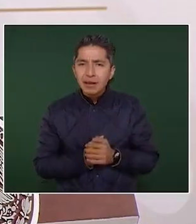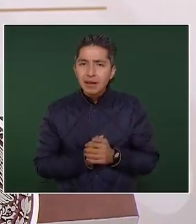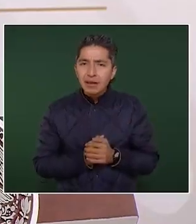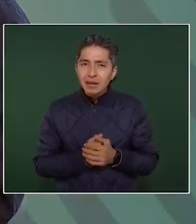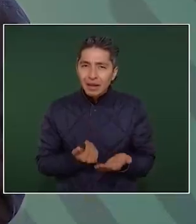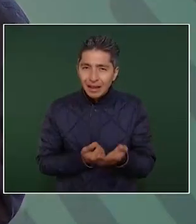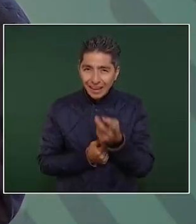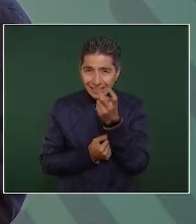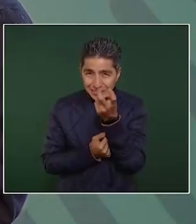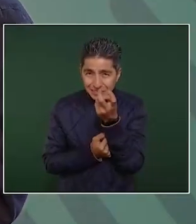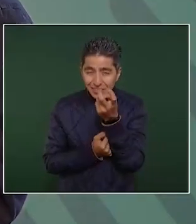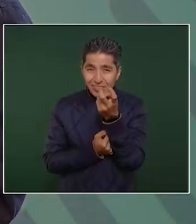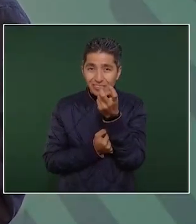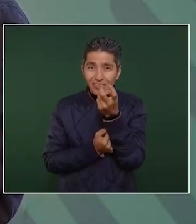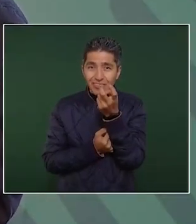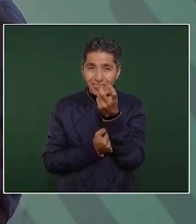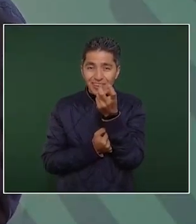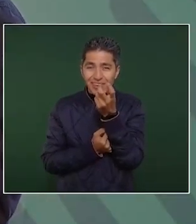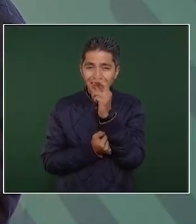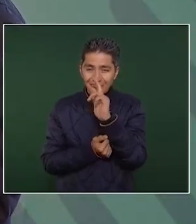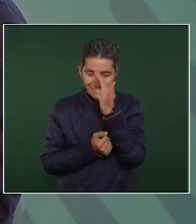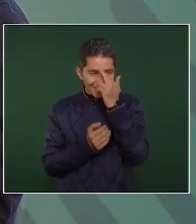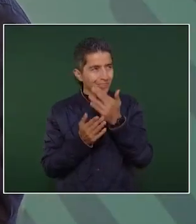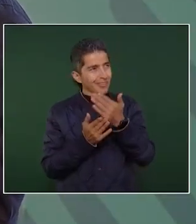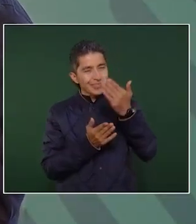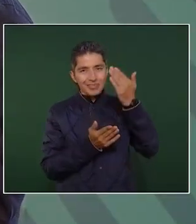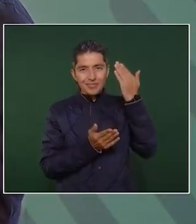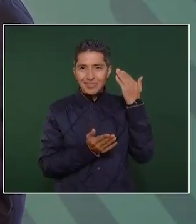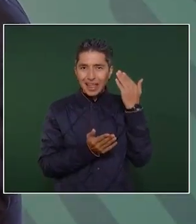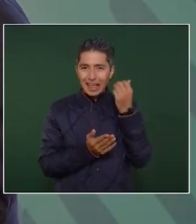Eso era lo que prevalecía.